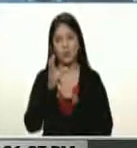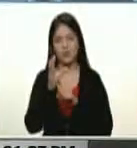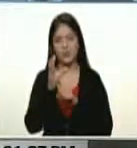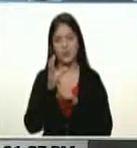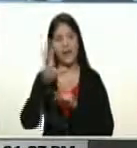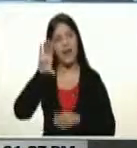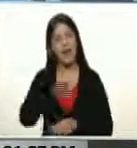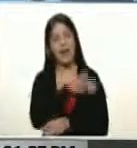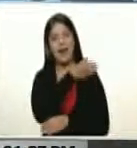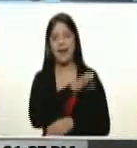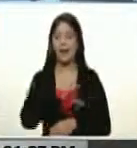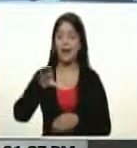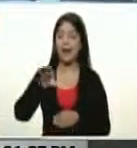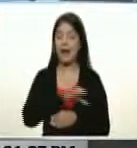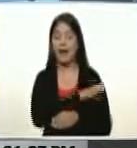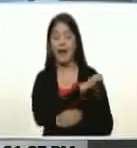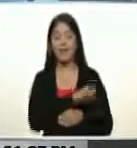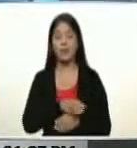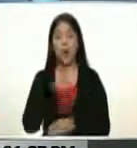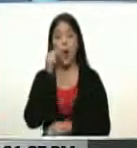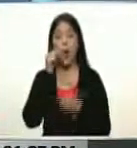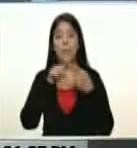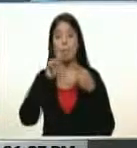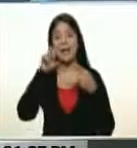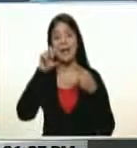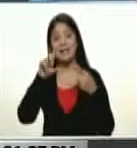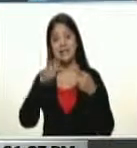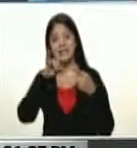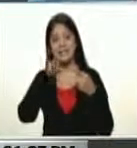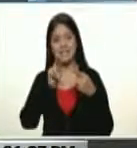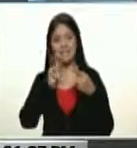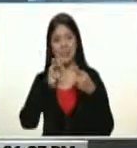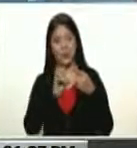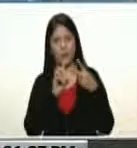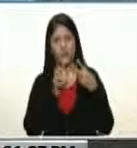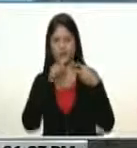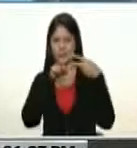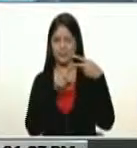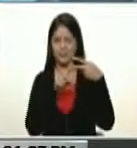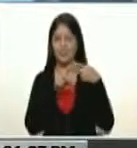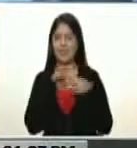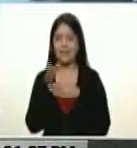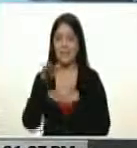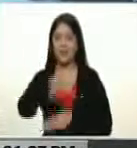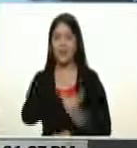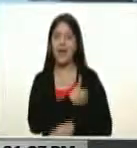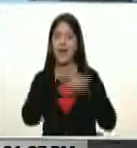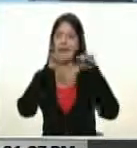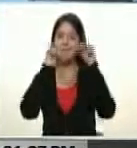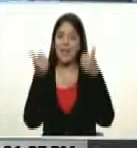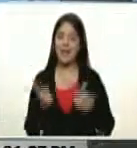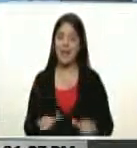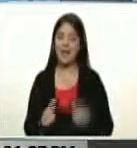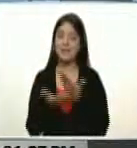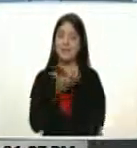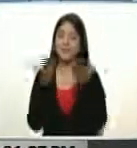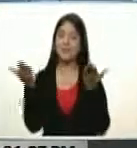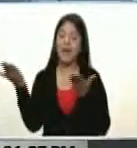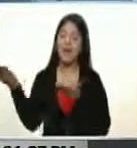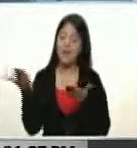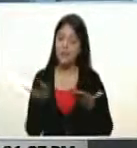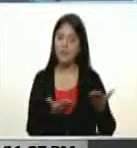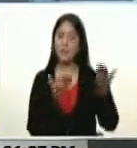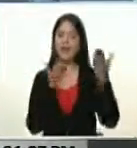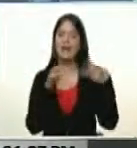canto Recio del Llano, en las voces de Gino González y de Cruz Tenepe, resonaron en la Universidad Experimental de las Artes para darle la bienvenida